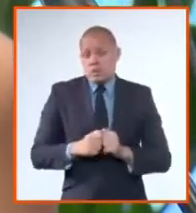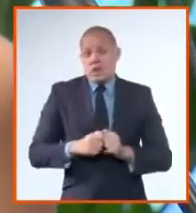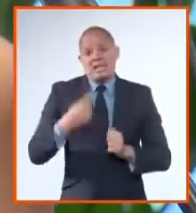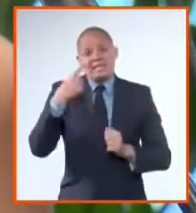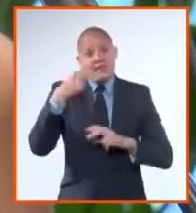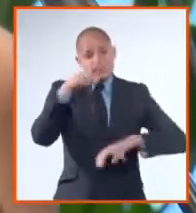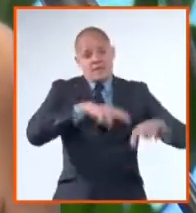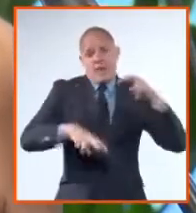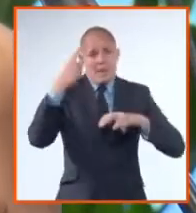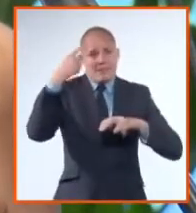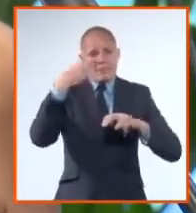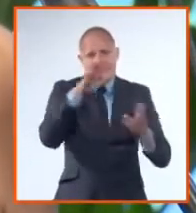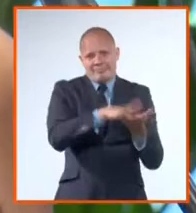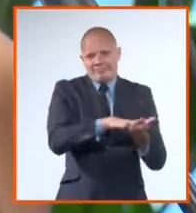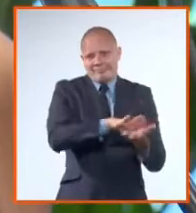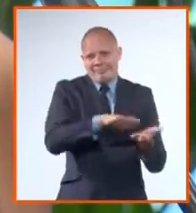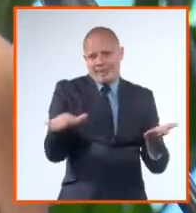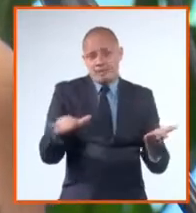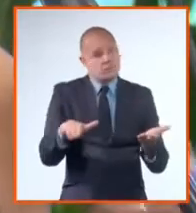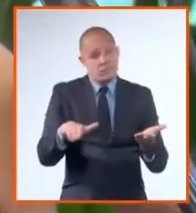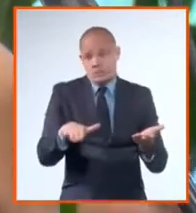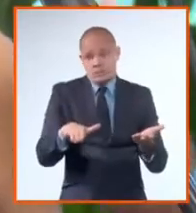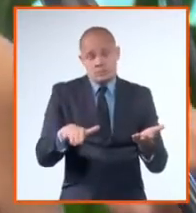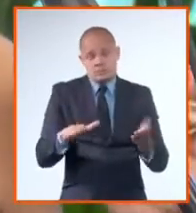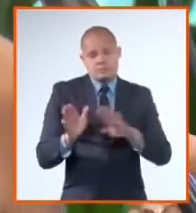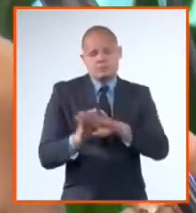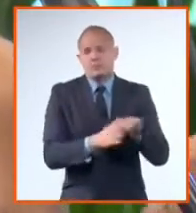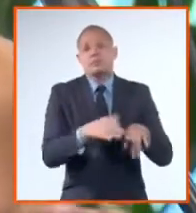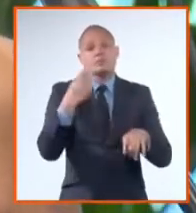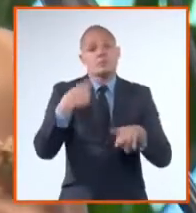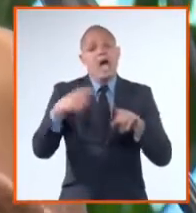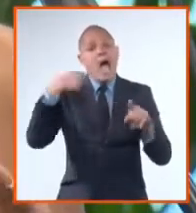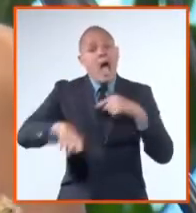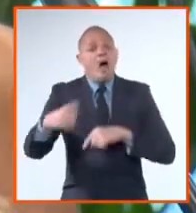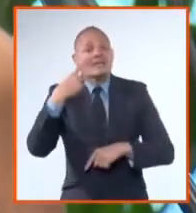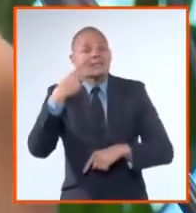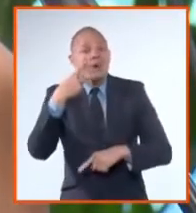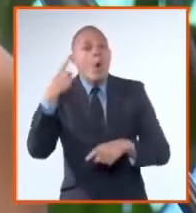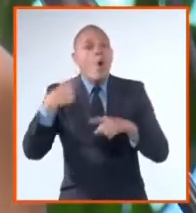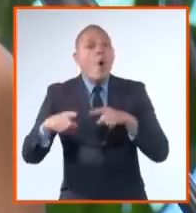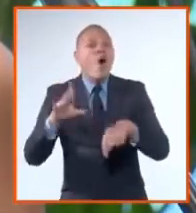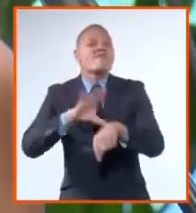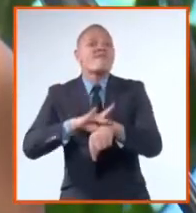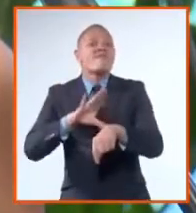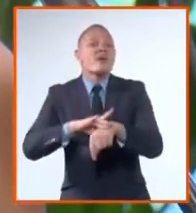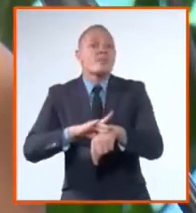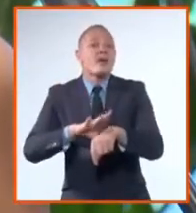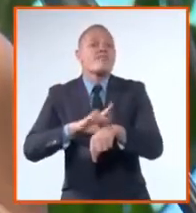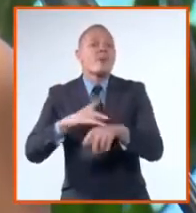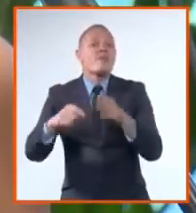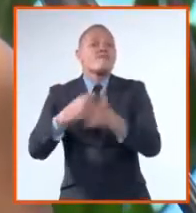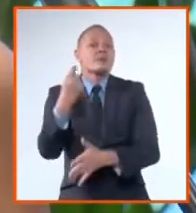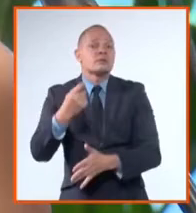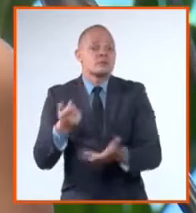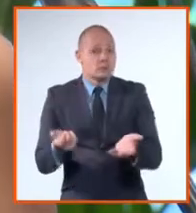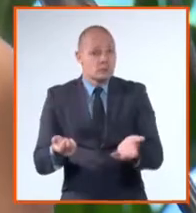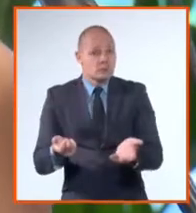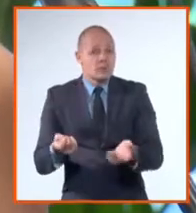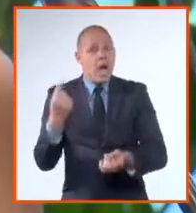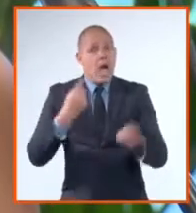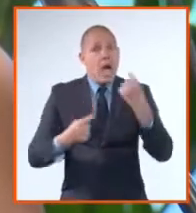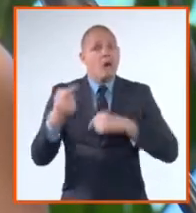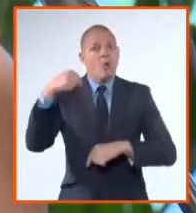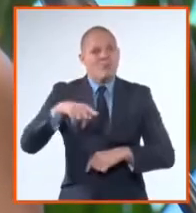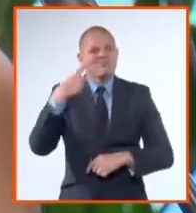cesa, y también tenemos que priorizar las enfermedades crónicas. O sea, tenemos que hacer mejor prevención y mejor manejo de las enfermedades crónicas, que ha sido